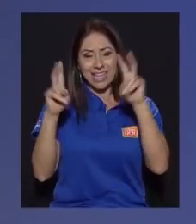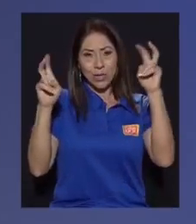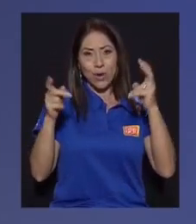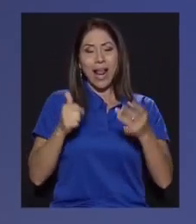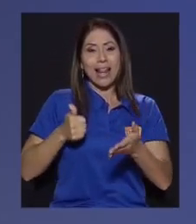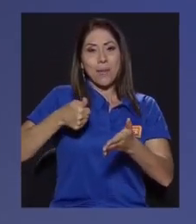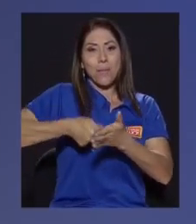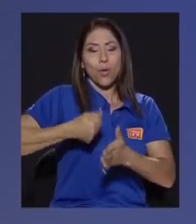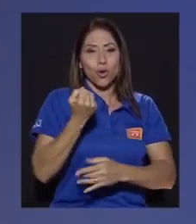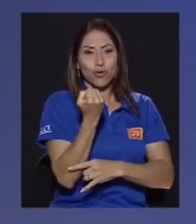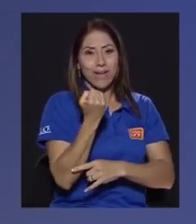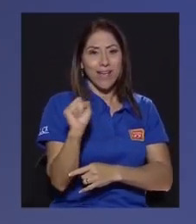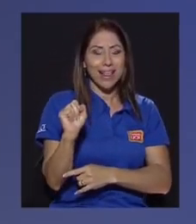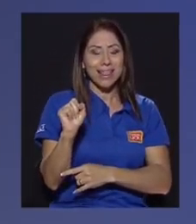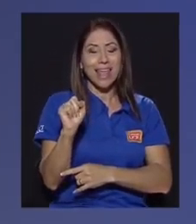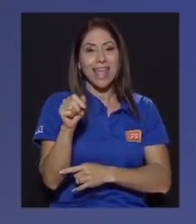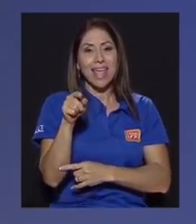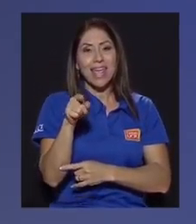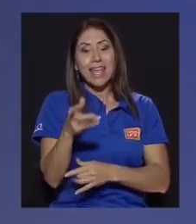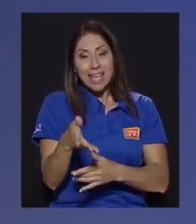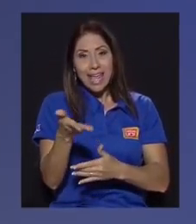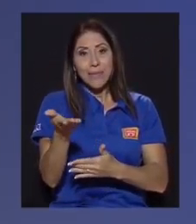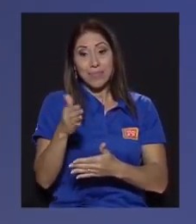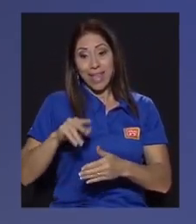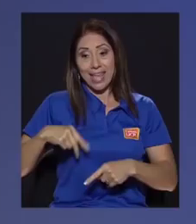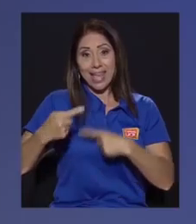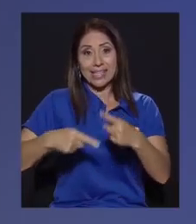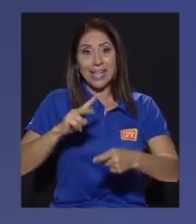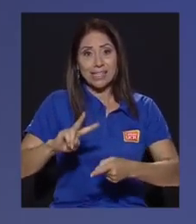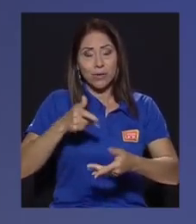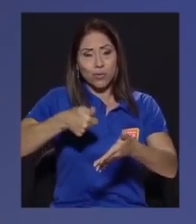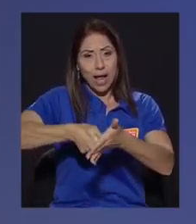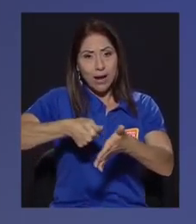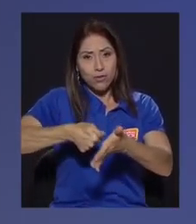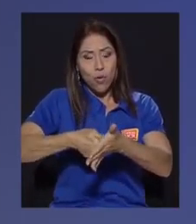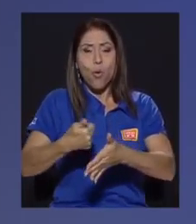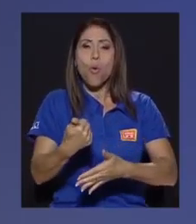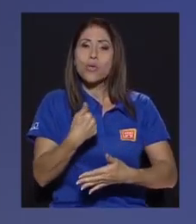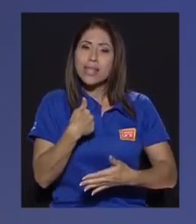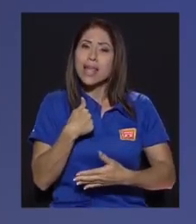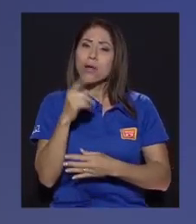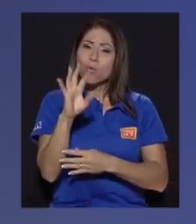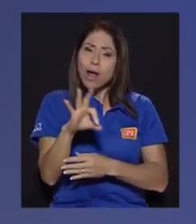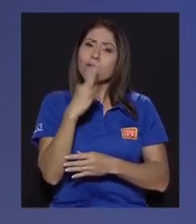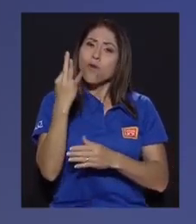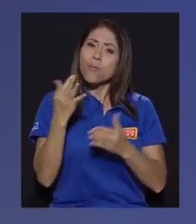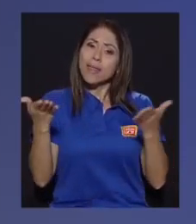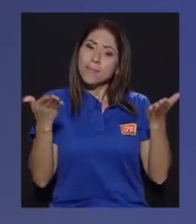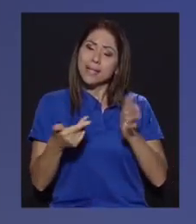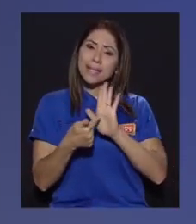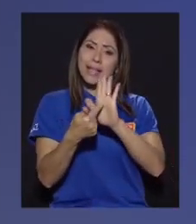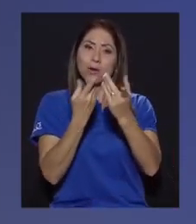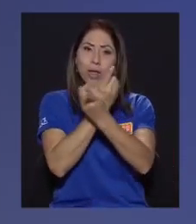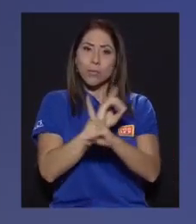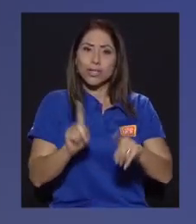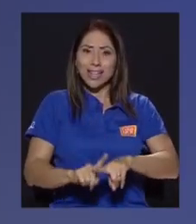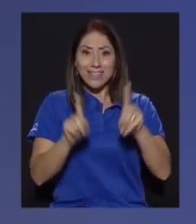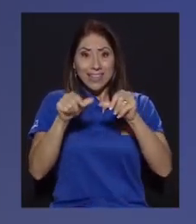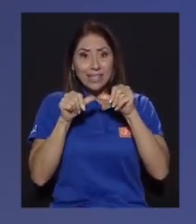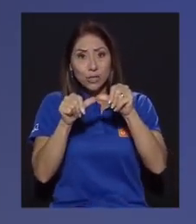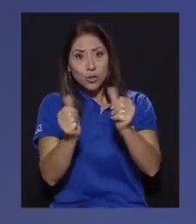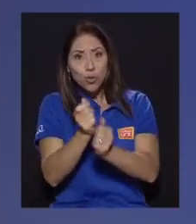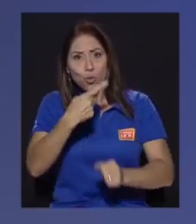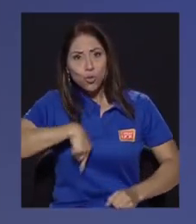el voto rebelde que de algún modo en esta segunda ronda tiene una forma de presentar una democracia diferente siga con